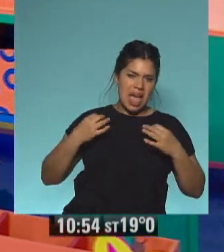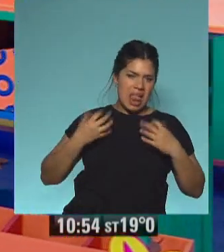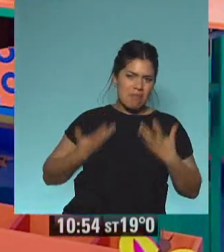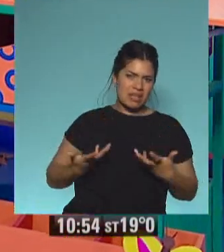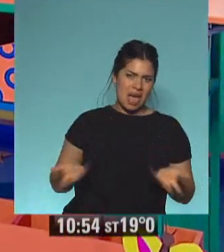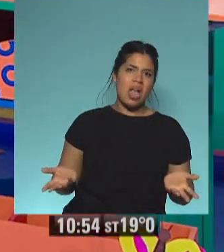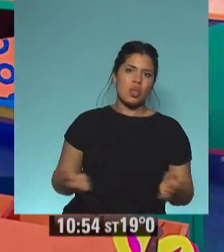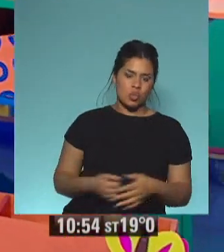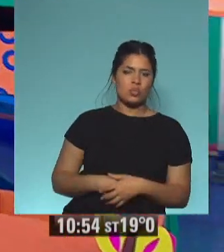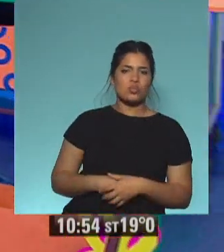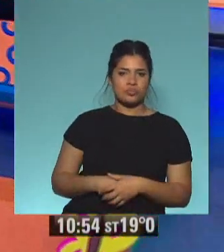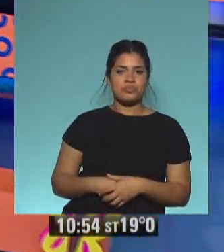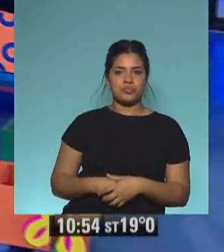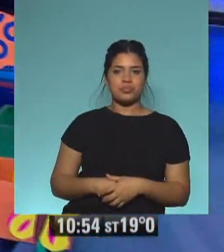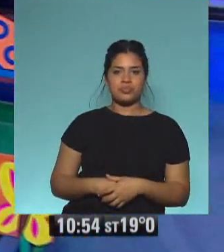Leonardo.